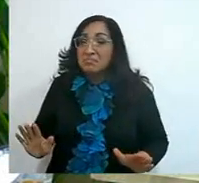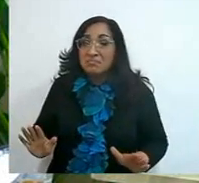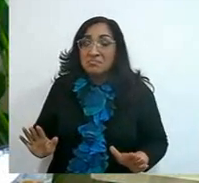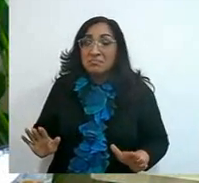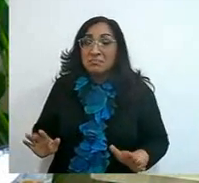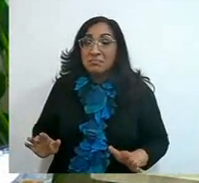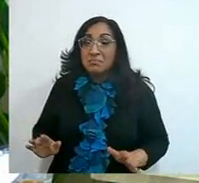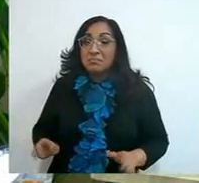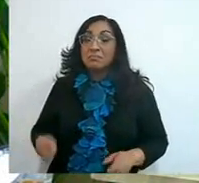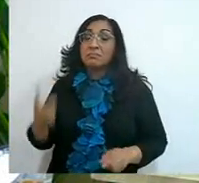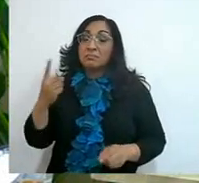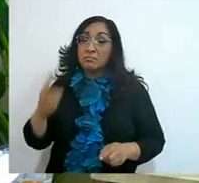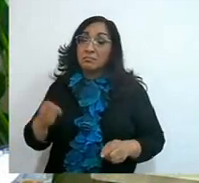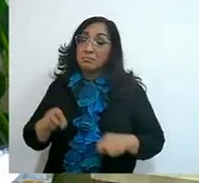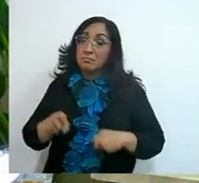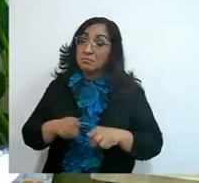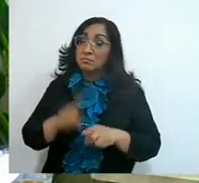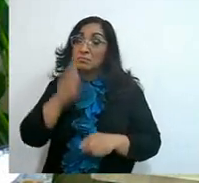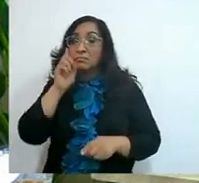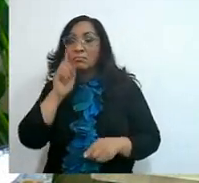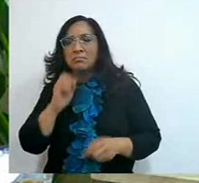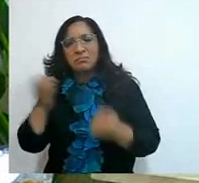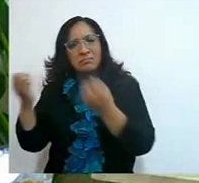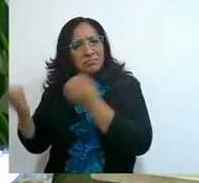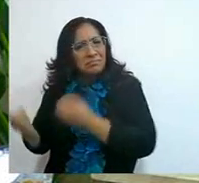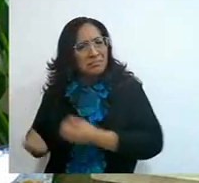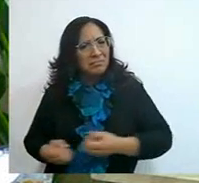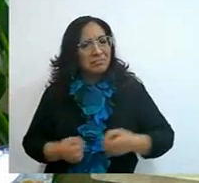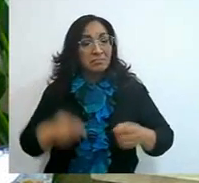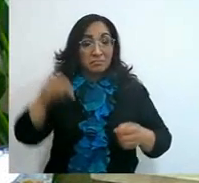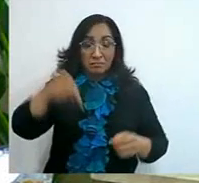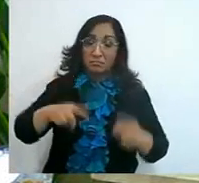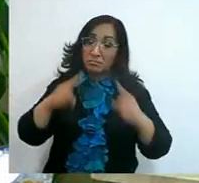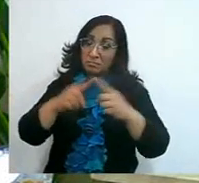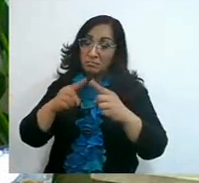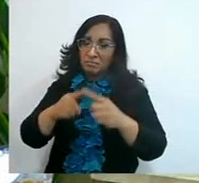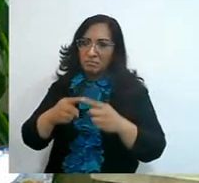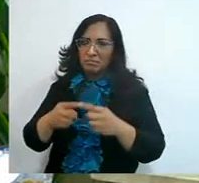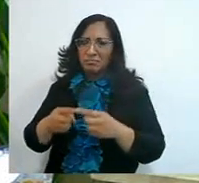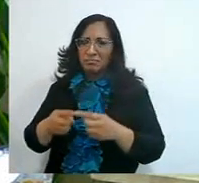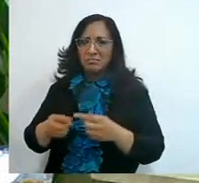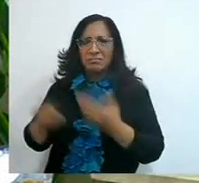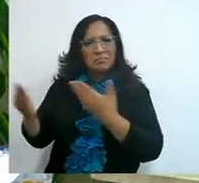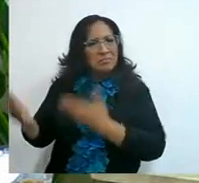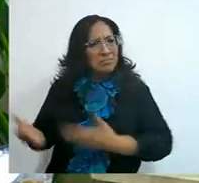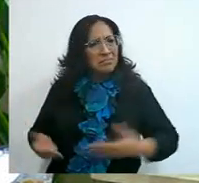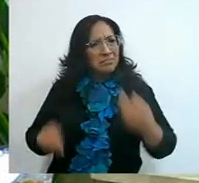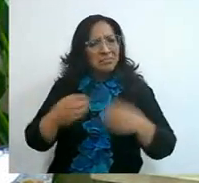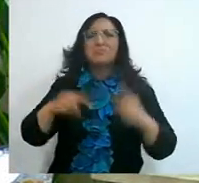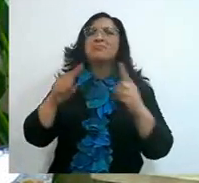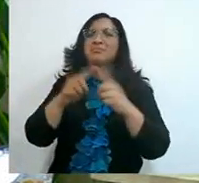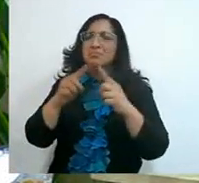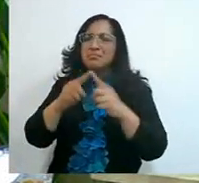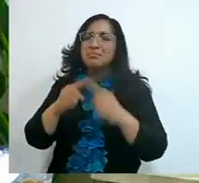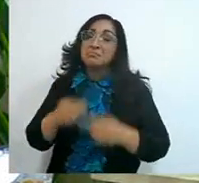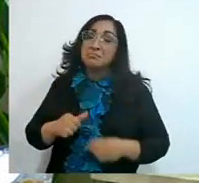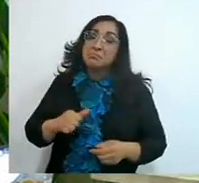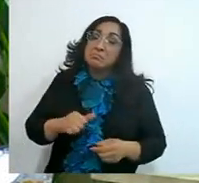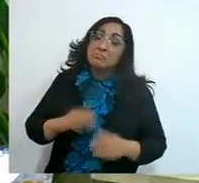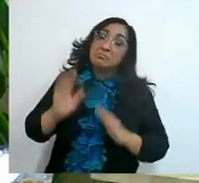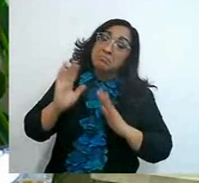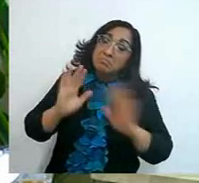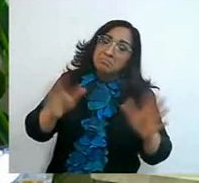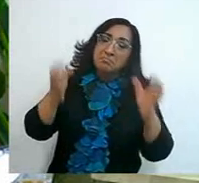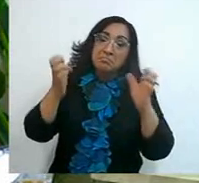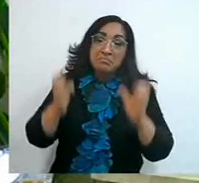hermana sale de ReViVe, se va a otra congregación y allá pues